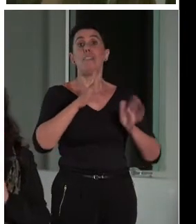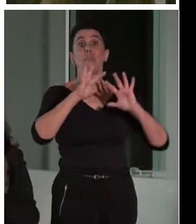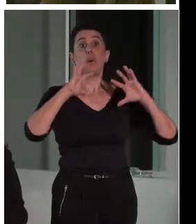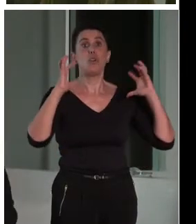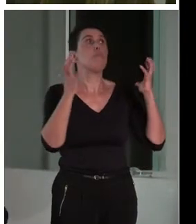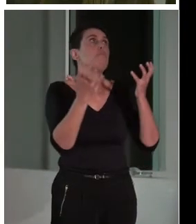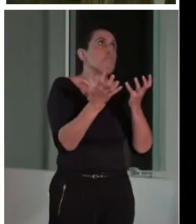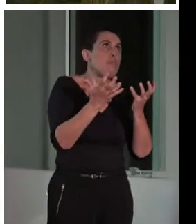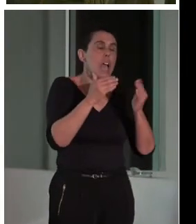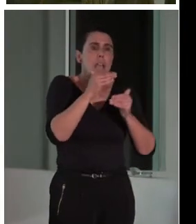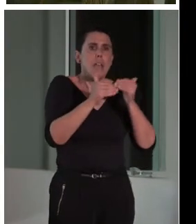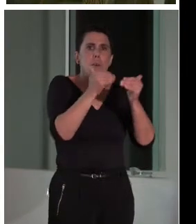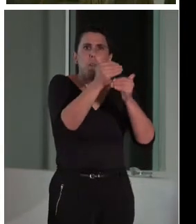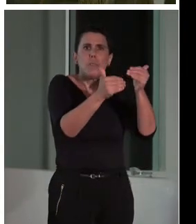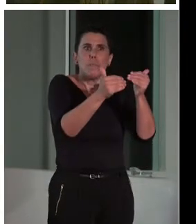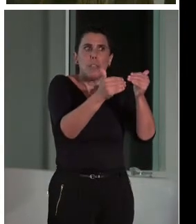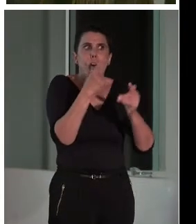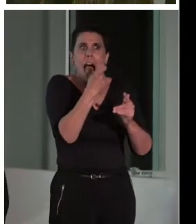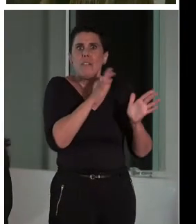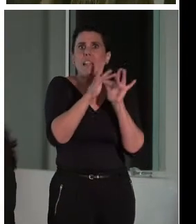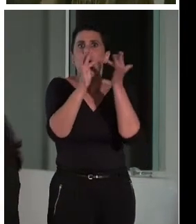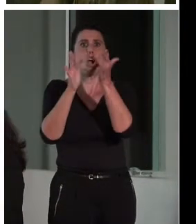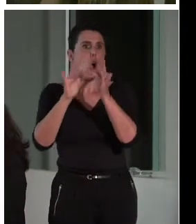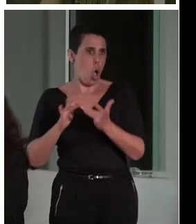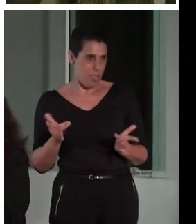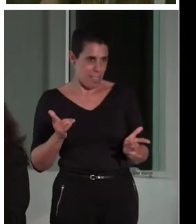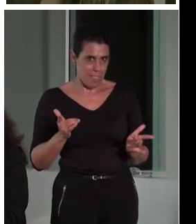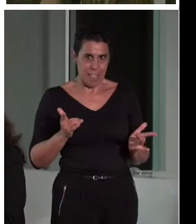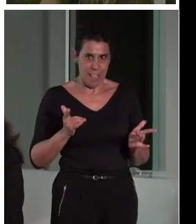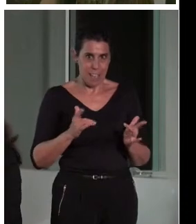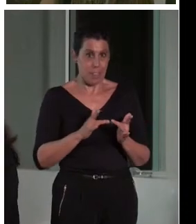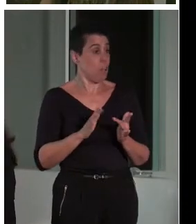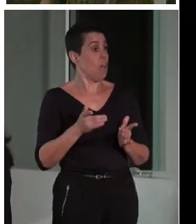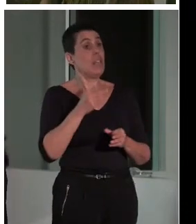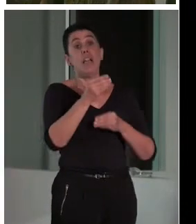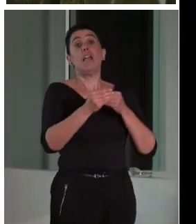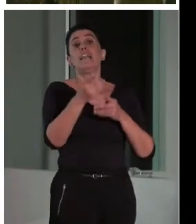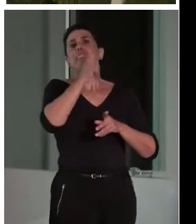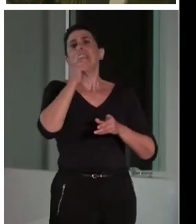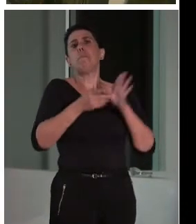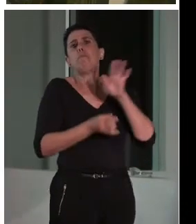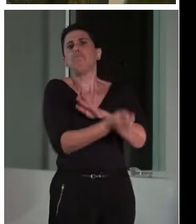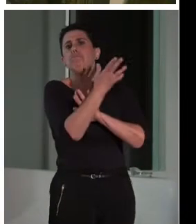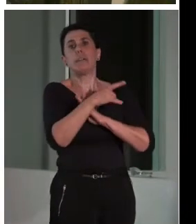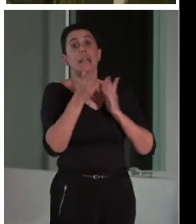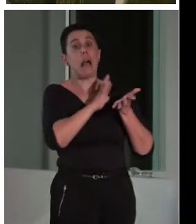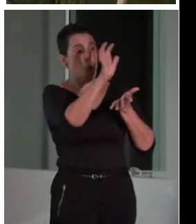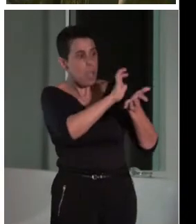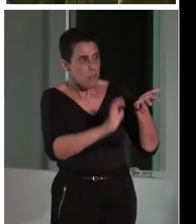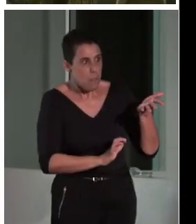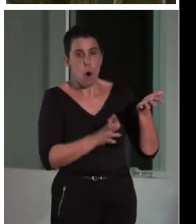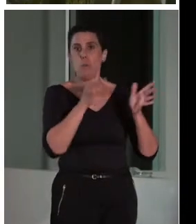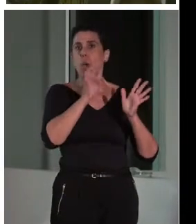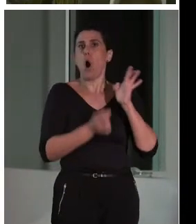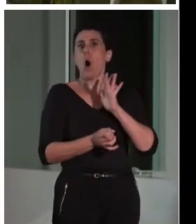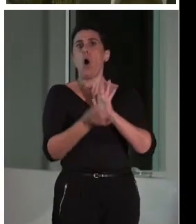pues tenemos que tener contacto entre nosotros generamos todo tipo de informes y situaciones que es un